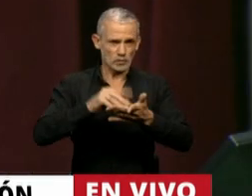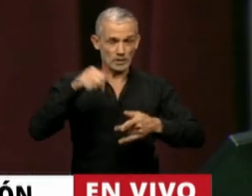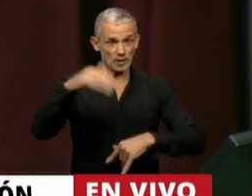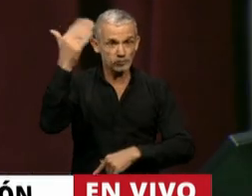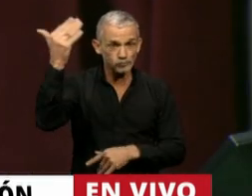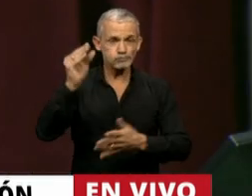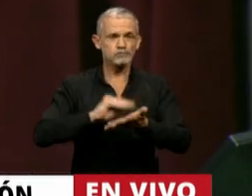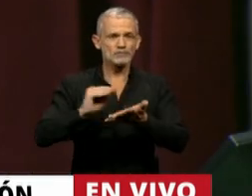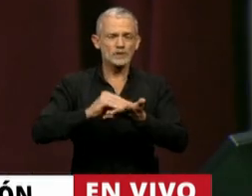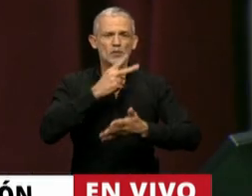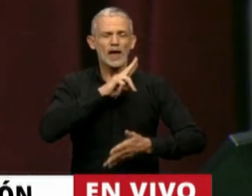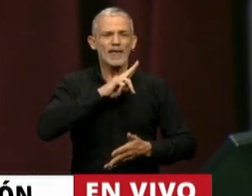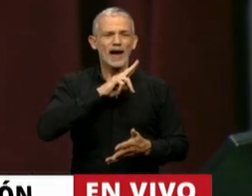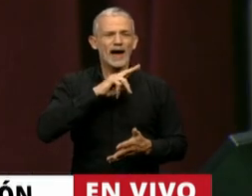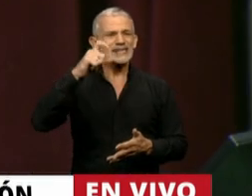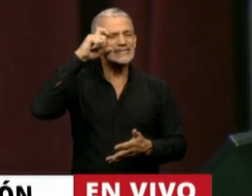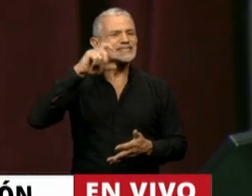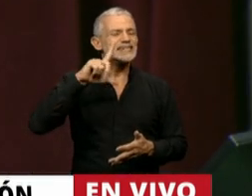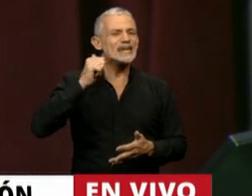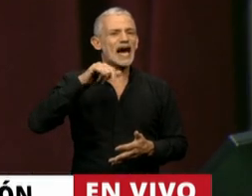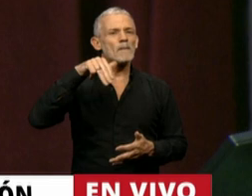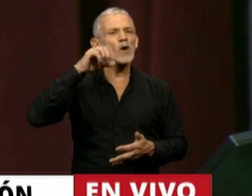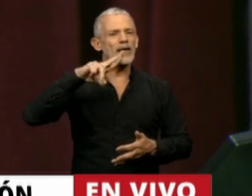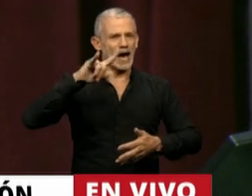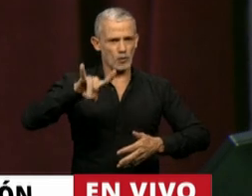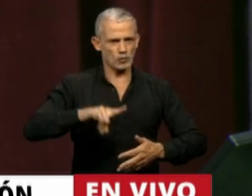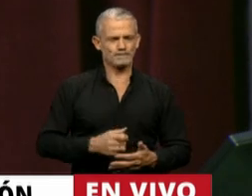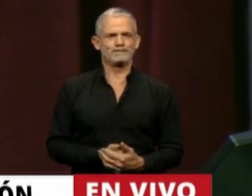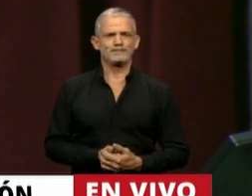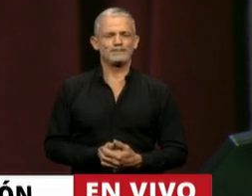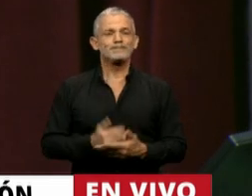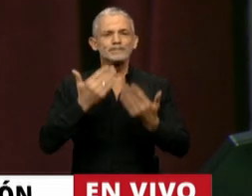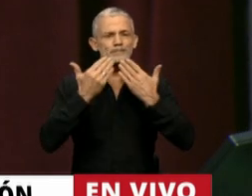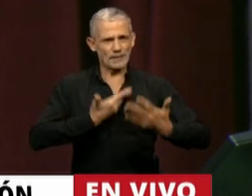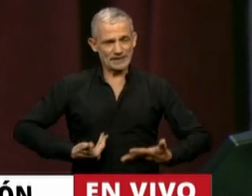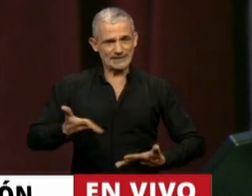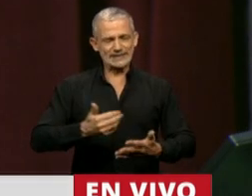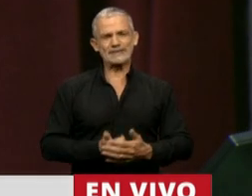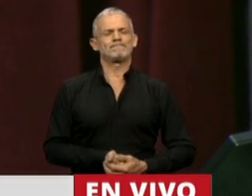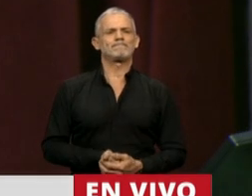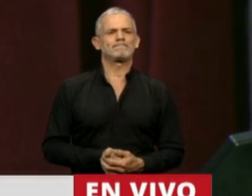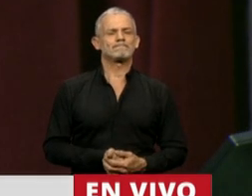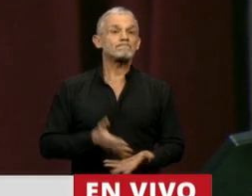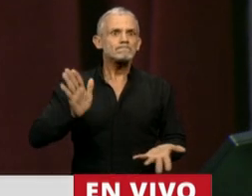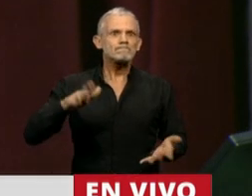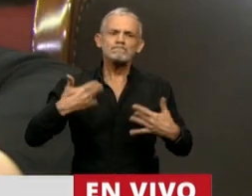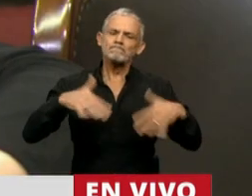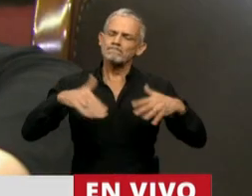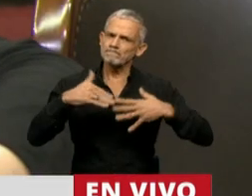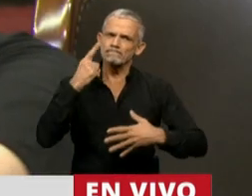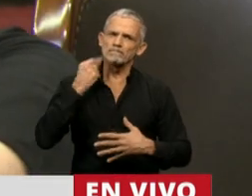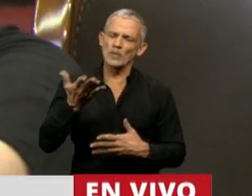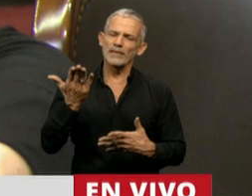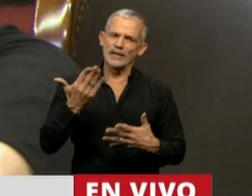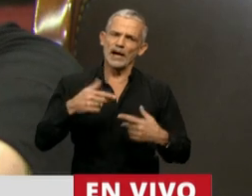uso de la palabra la diputada Cecilia moró Gracias presidente vivimos un día